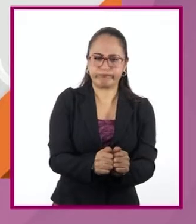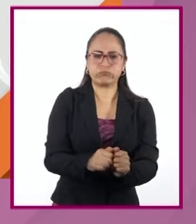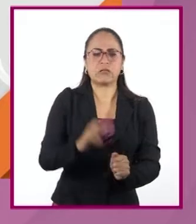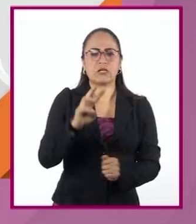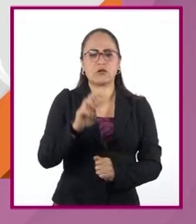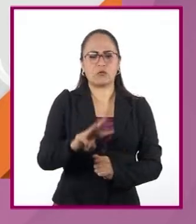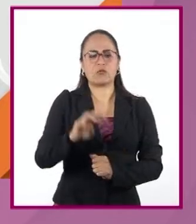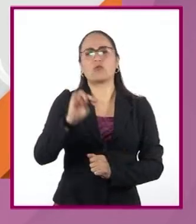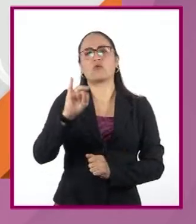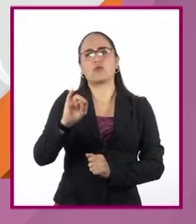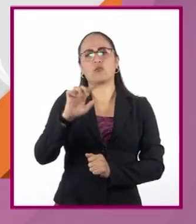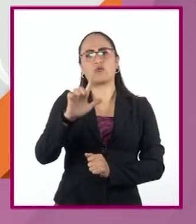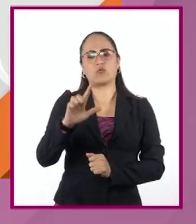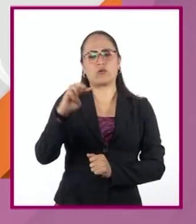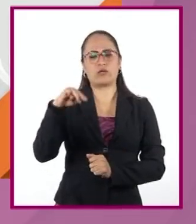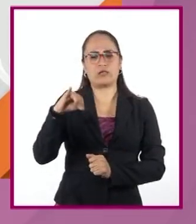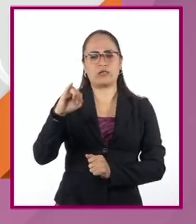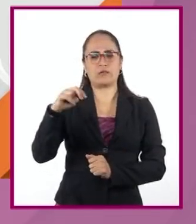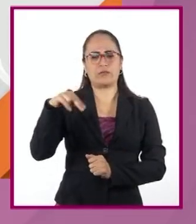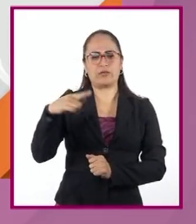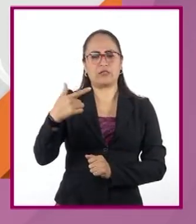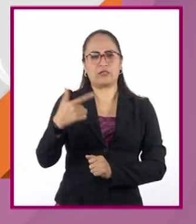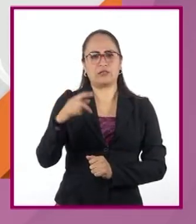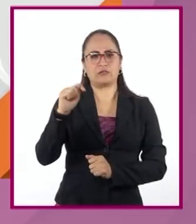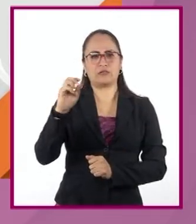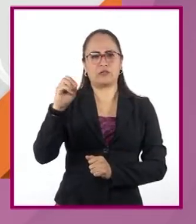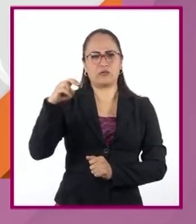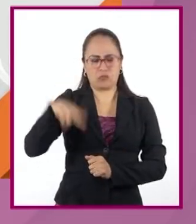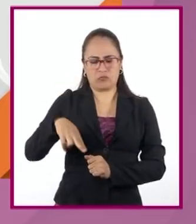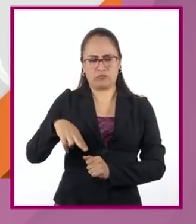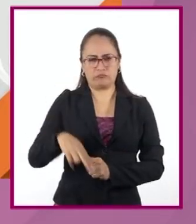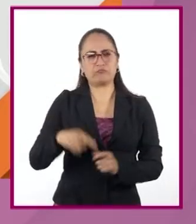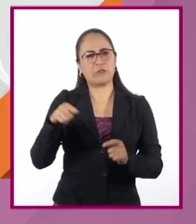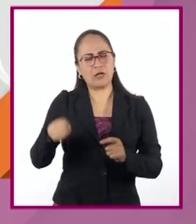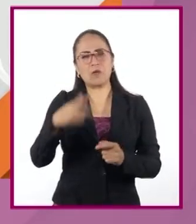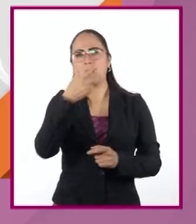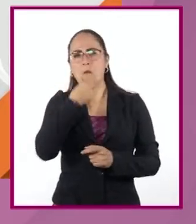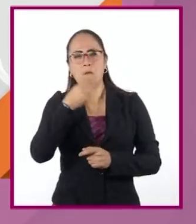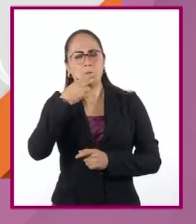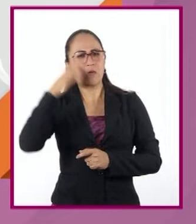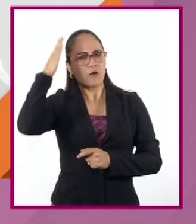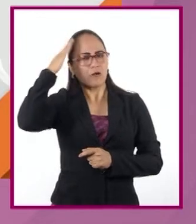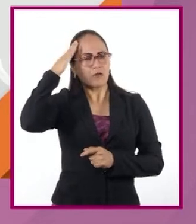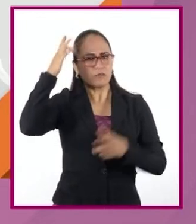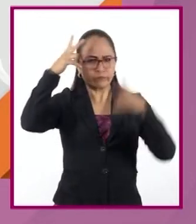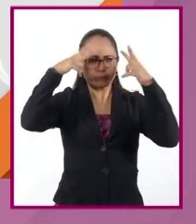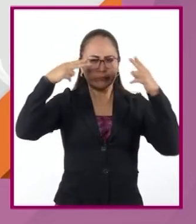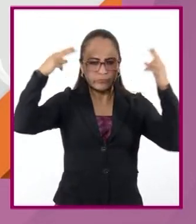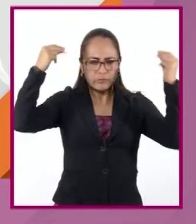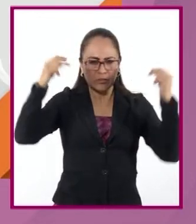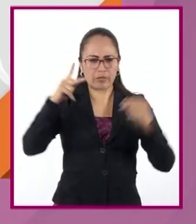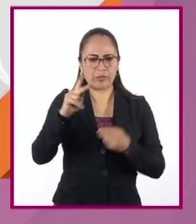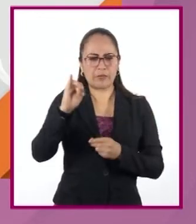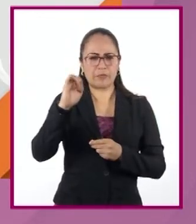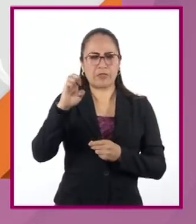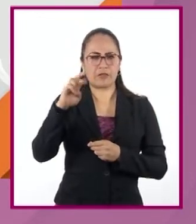en Wilmington, bajo la dirección del holandés Peter